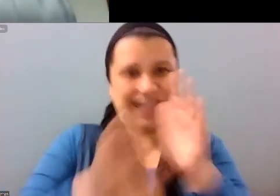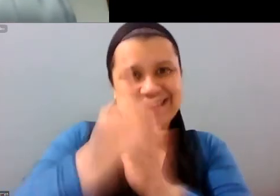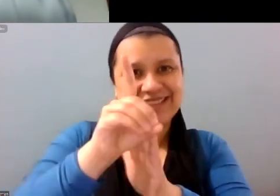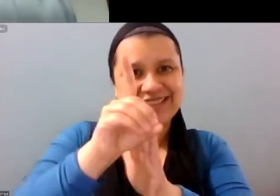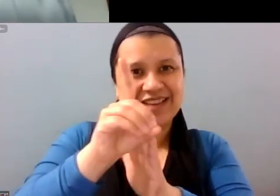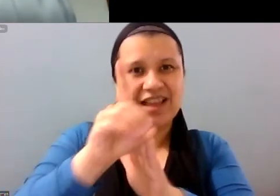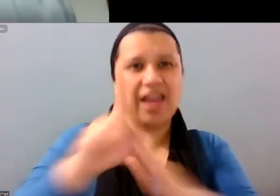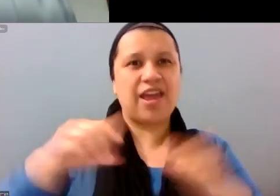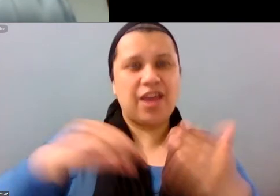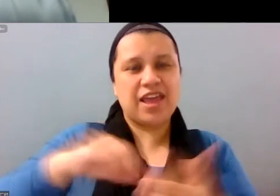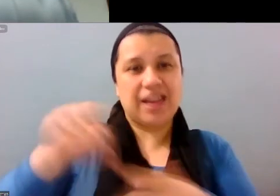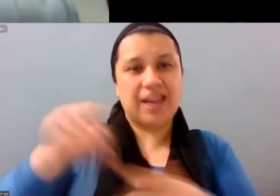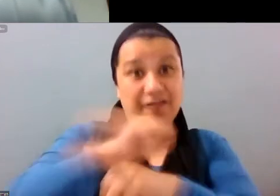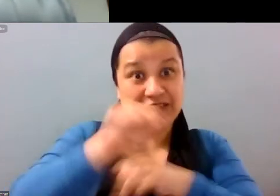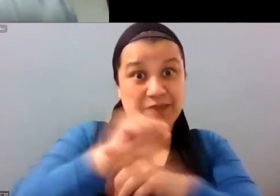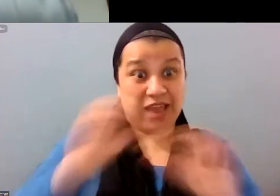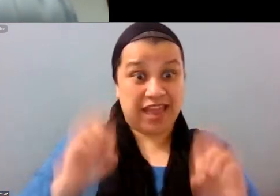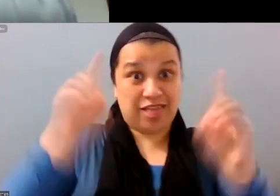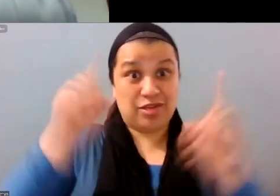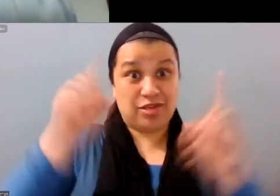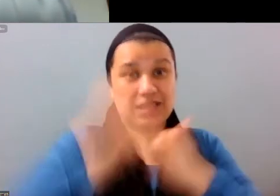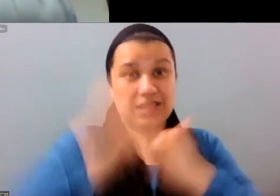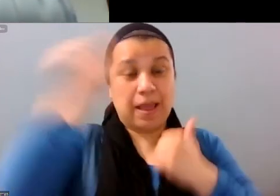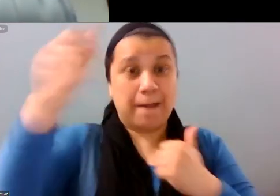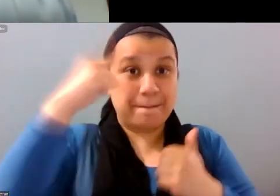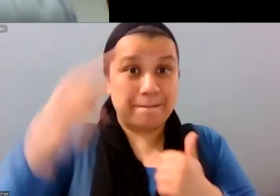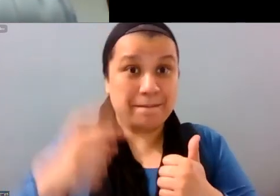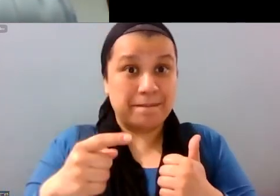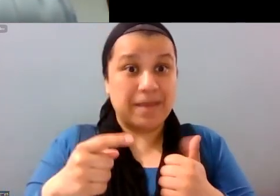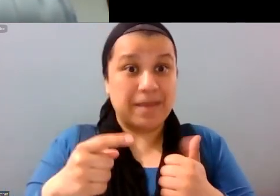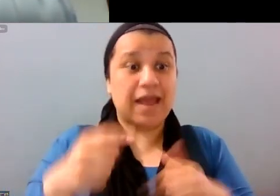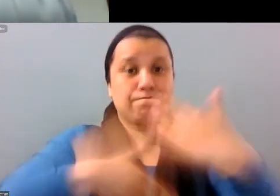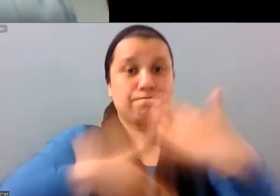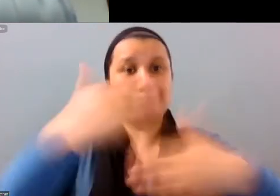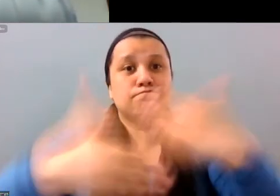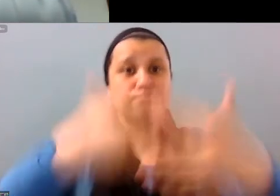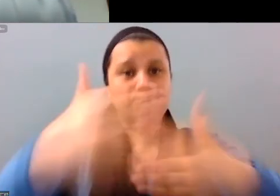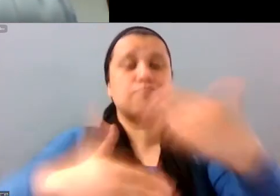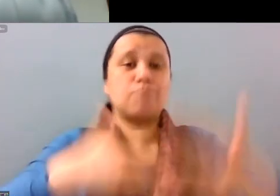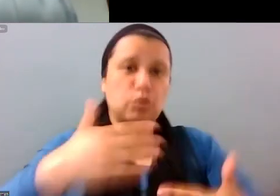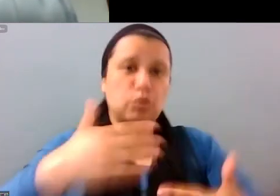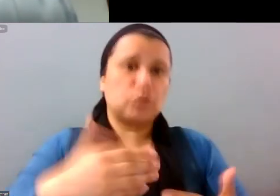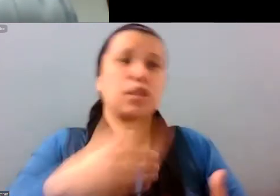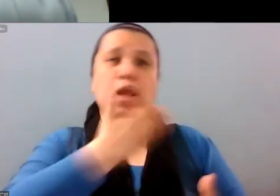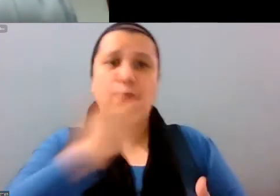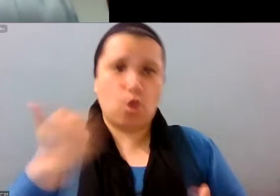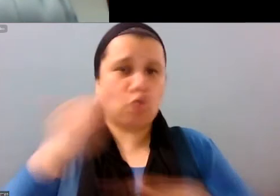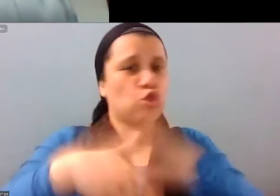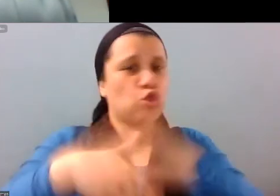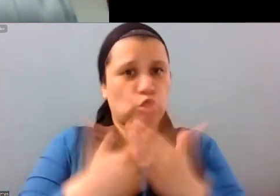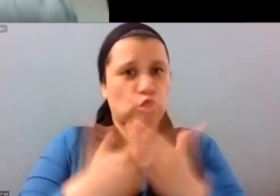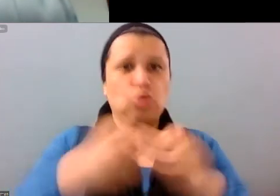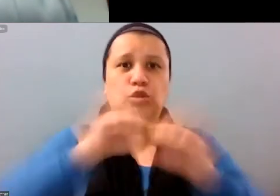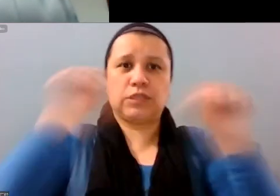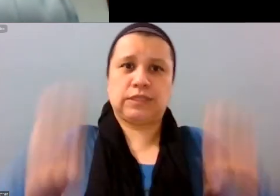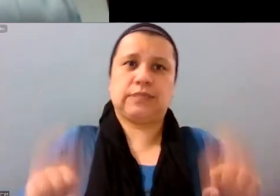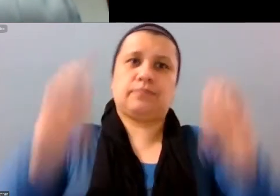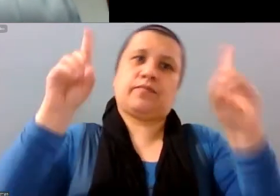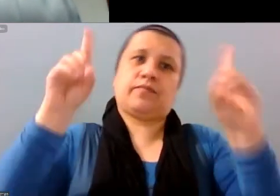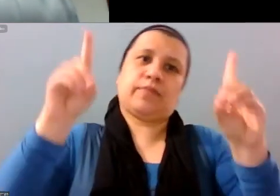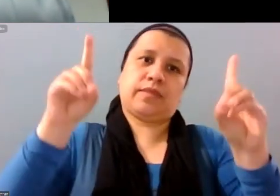en educación a distancia para alimentar esos otros procesos de mejora de todo nuestro sistema educativo obviamente se puede